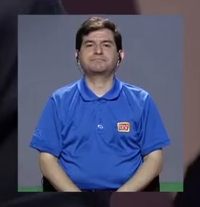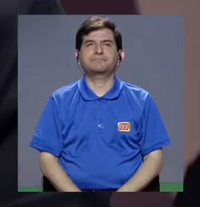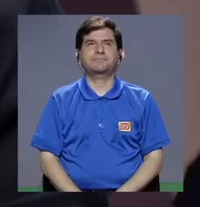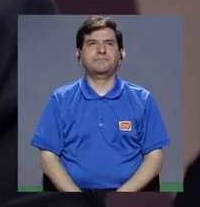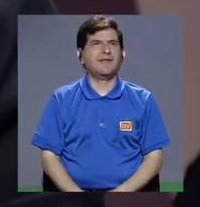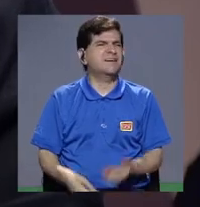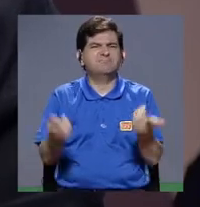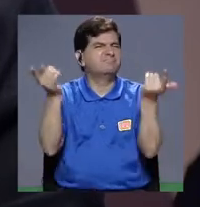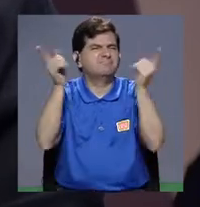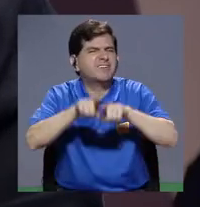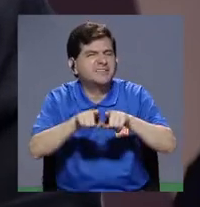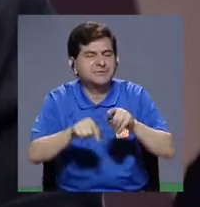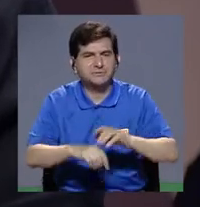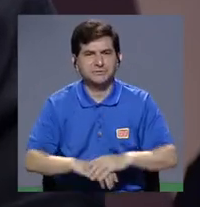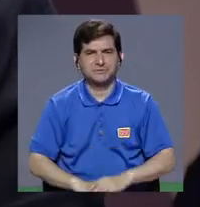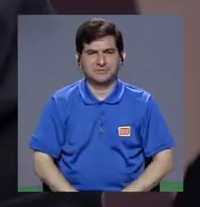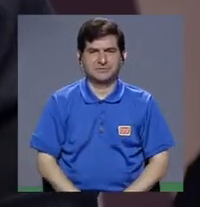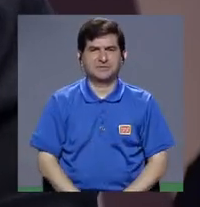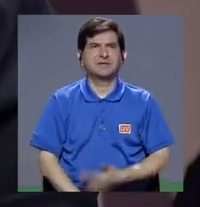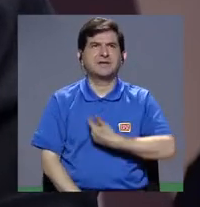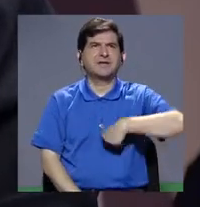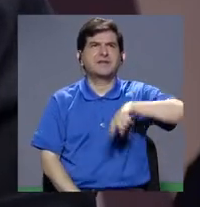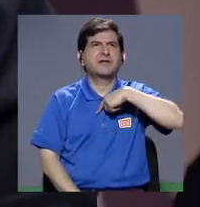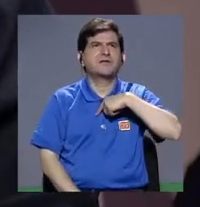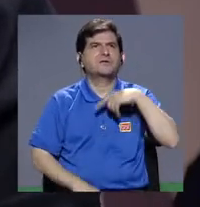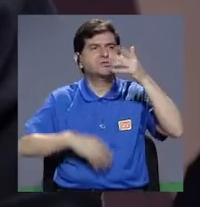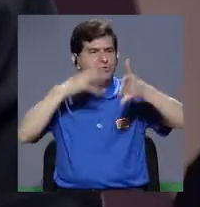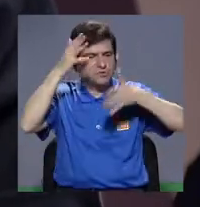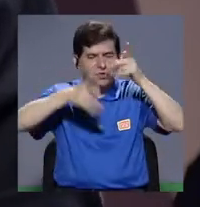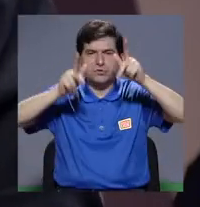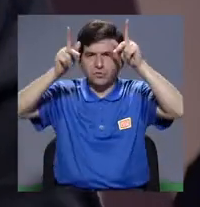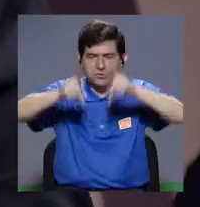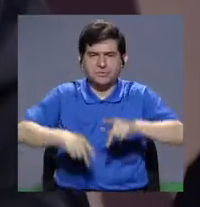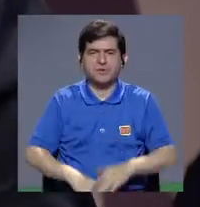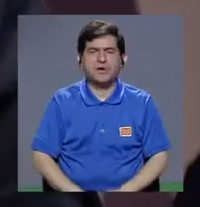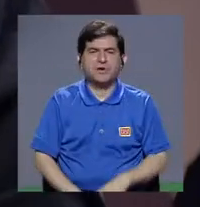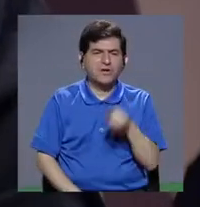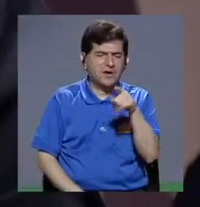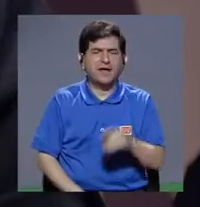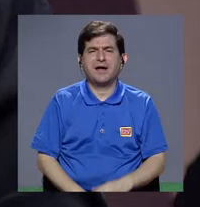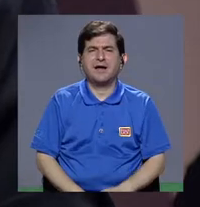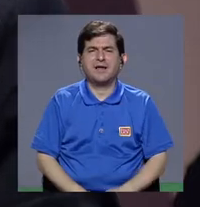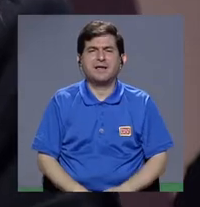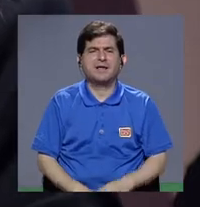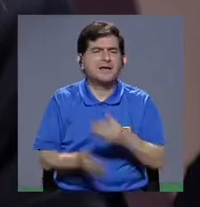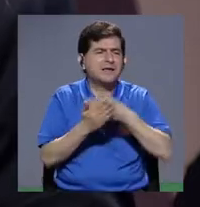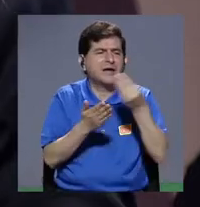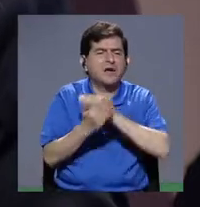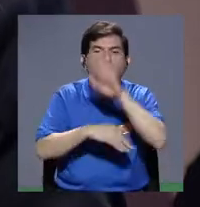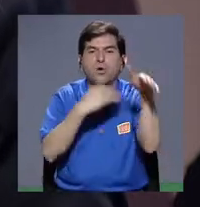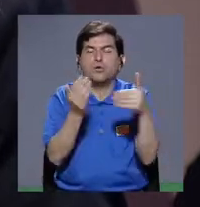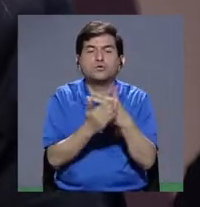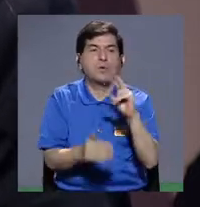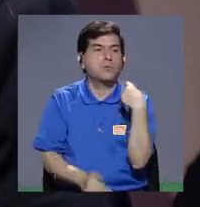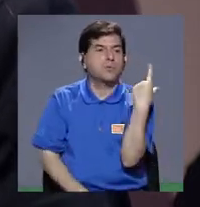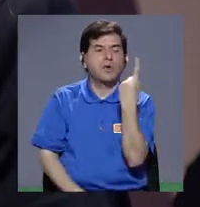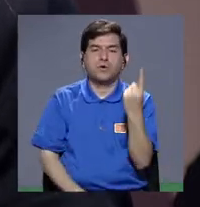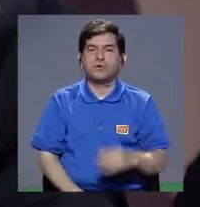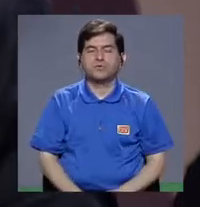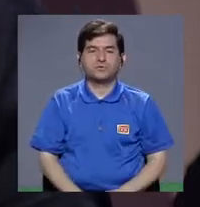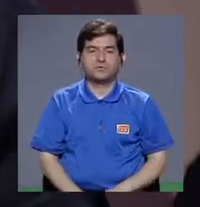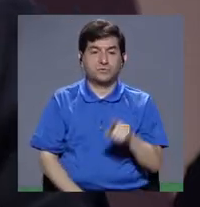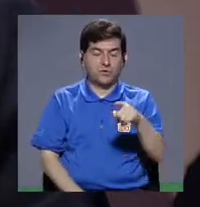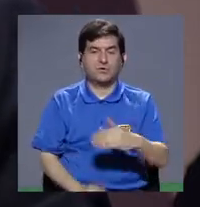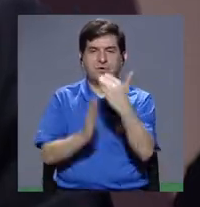qué pasa estamos estamos creando personas que consumen todo me refiero a no solamente